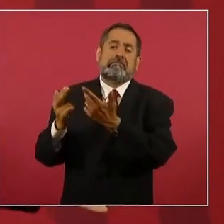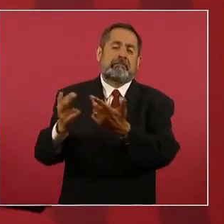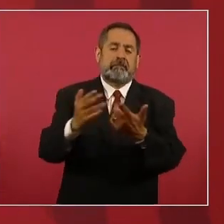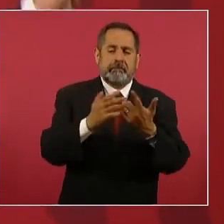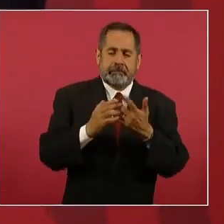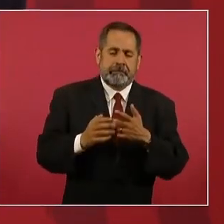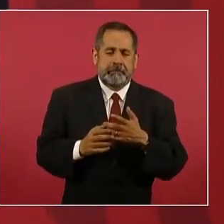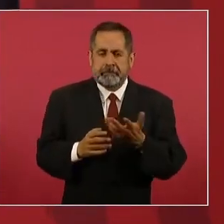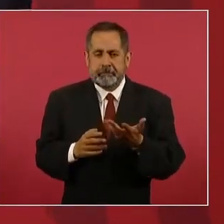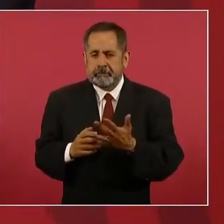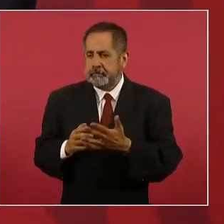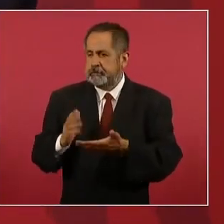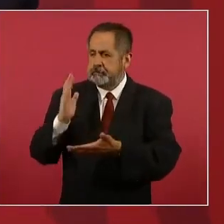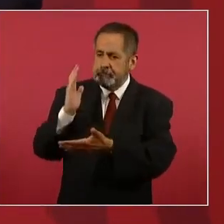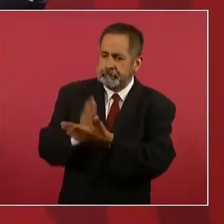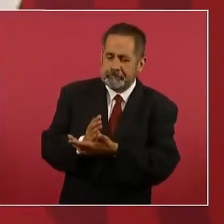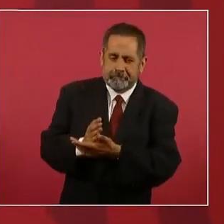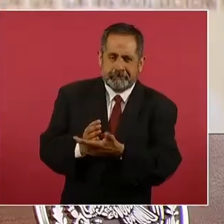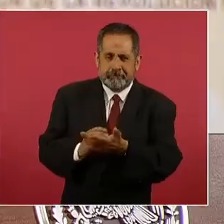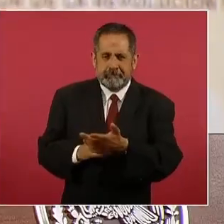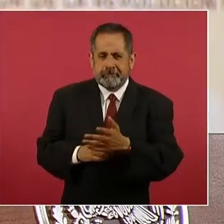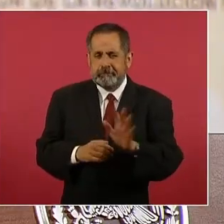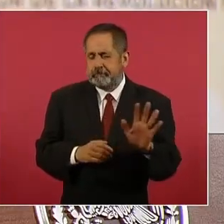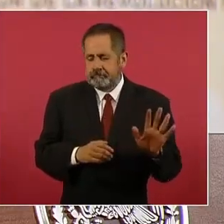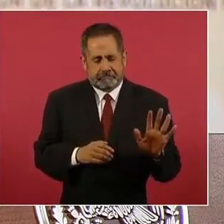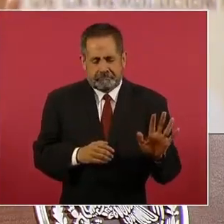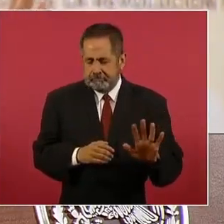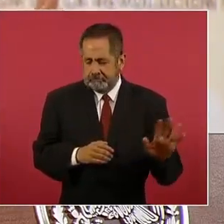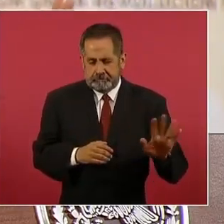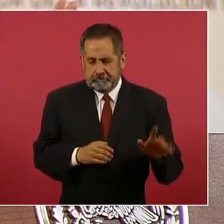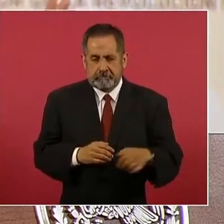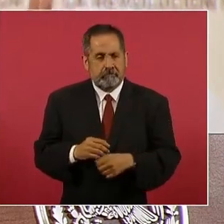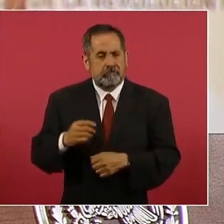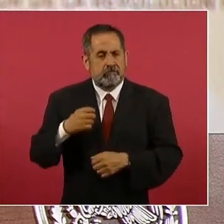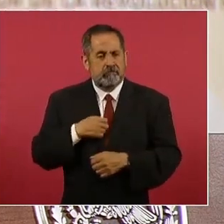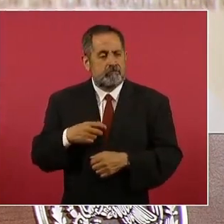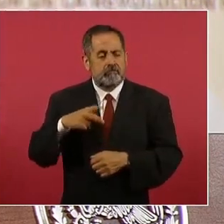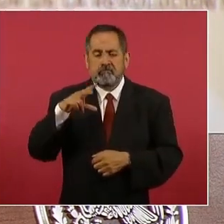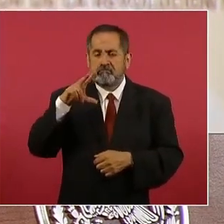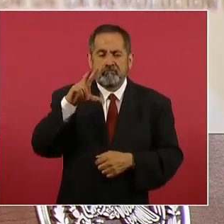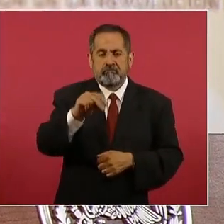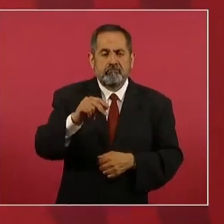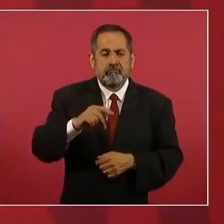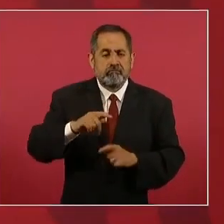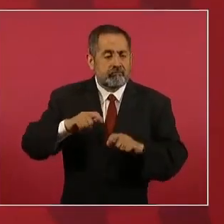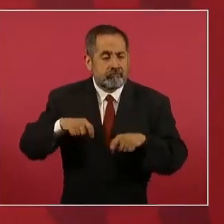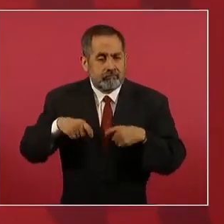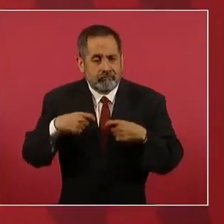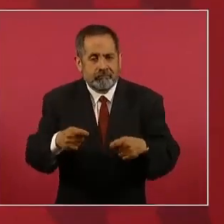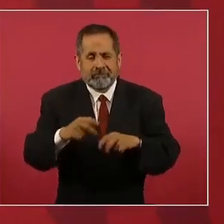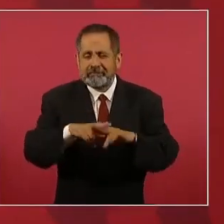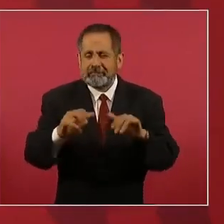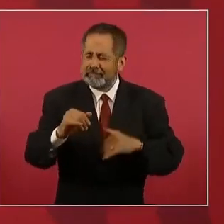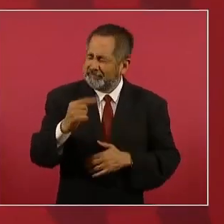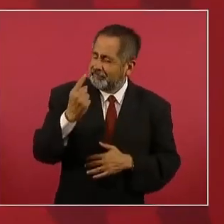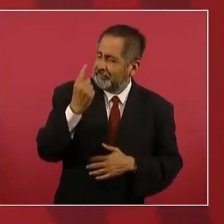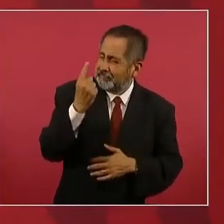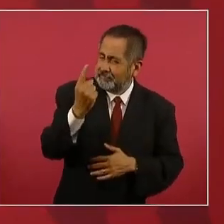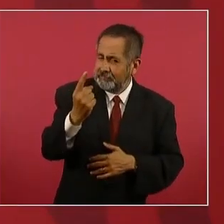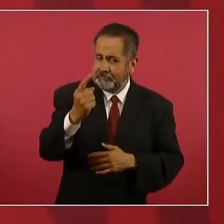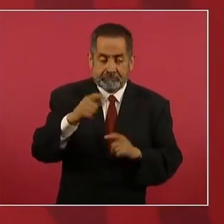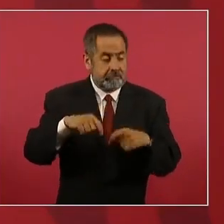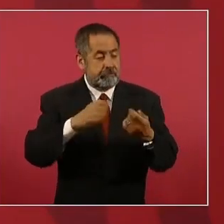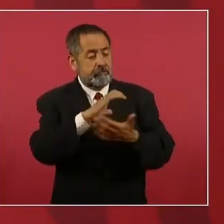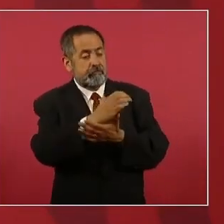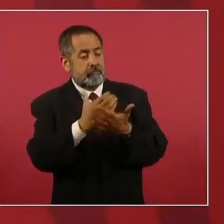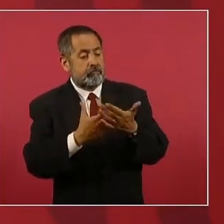a lo mejor sí. Nosotros no hemos permitido, no hemos otorgado un